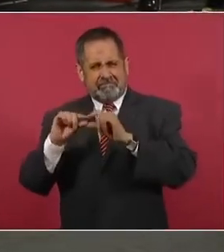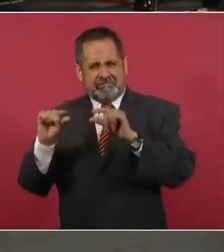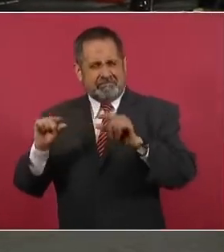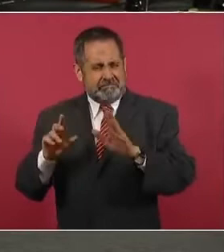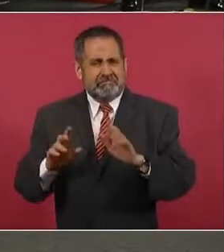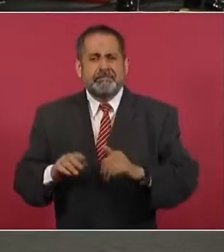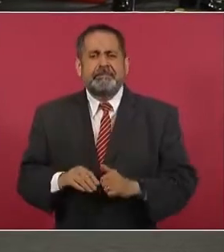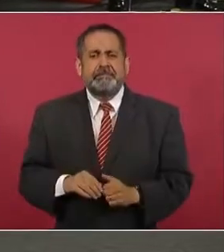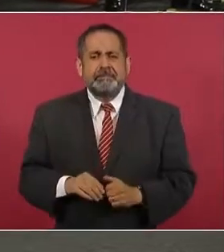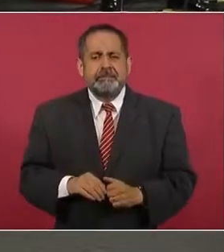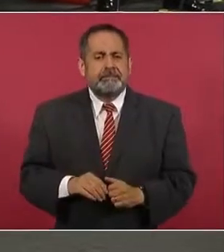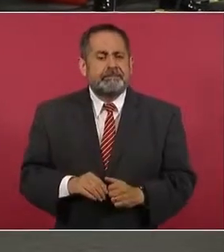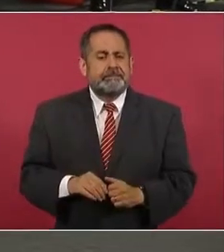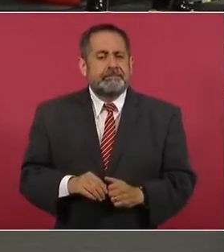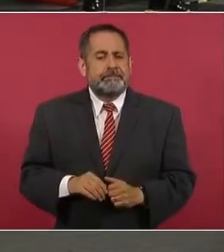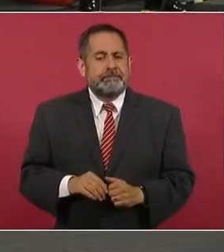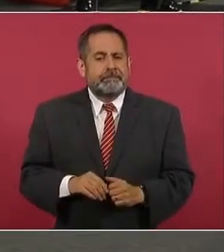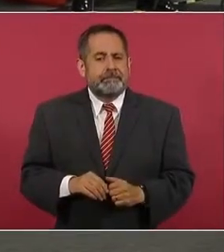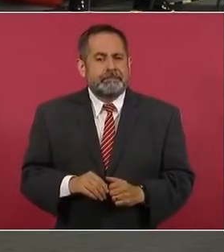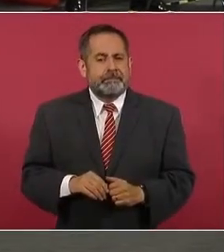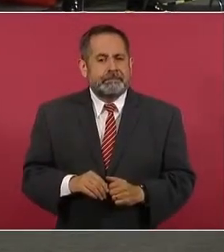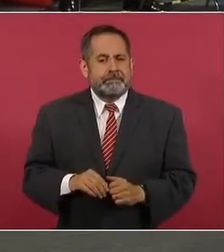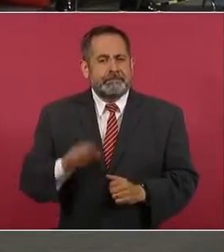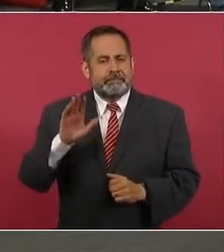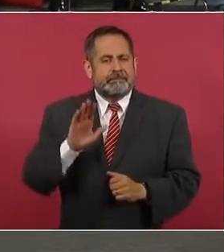como que nosotros